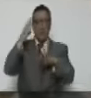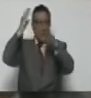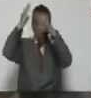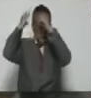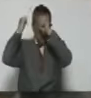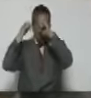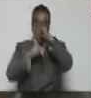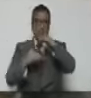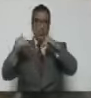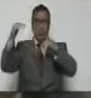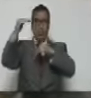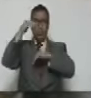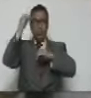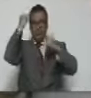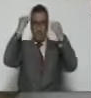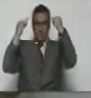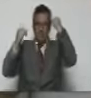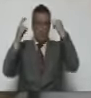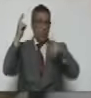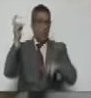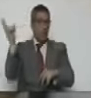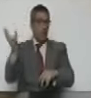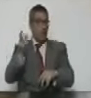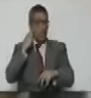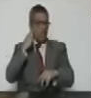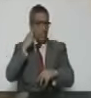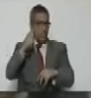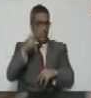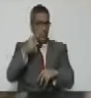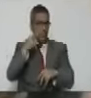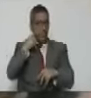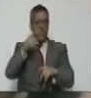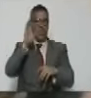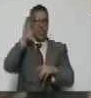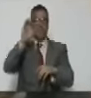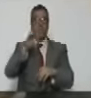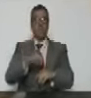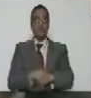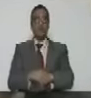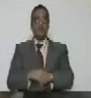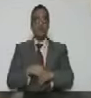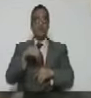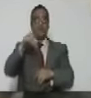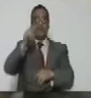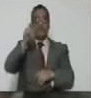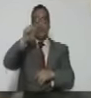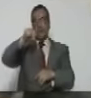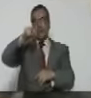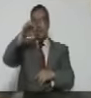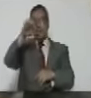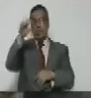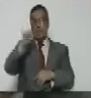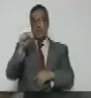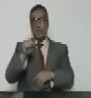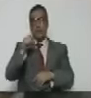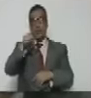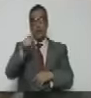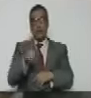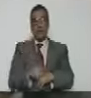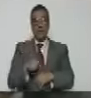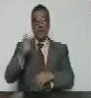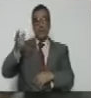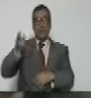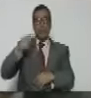de alto perfil estratégico, óigase bien, para una nación como Tunisia o Túnez, donde